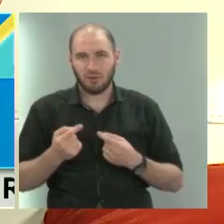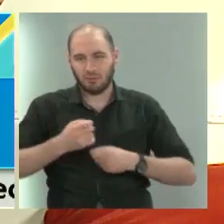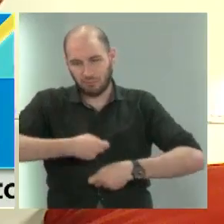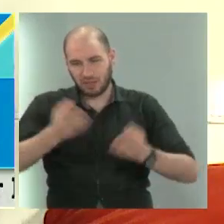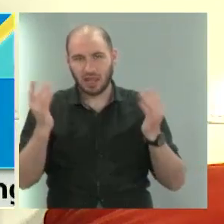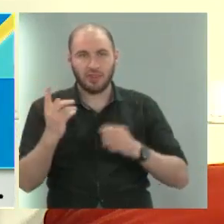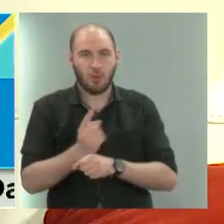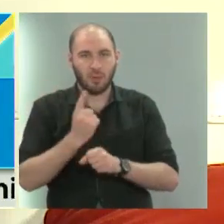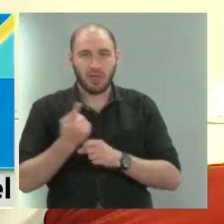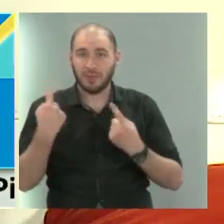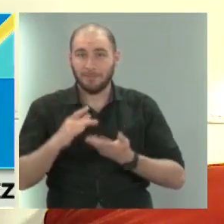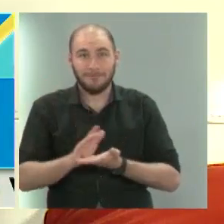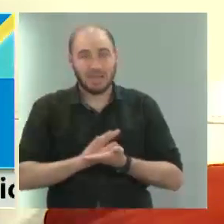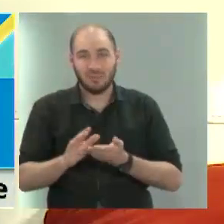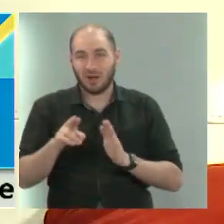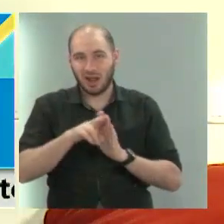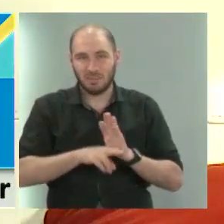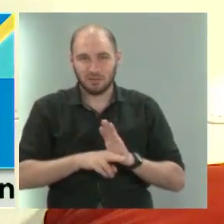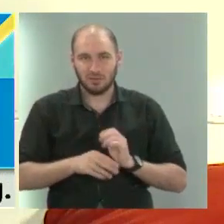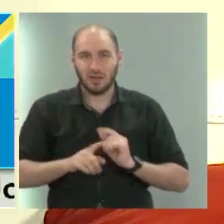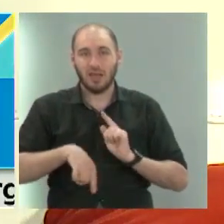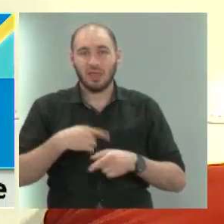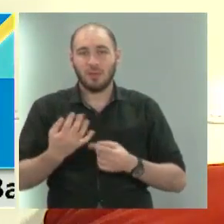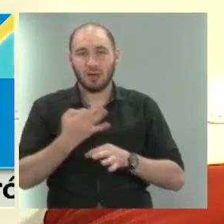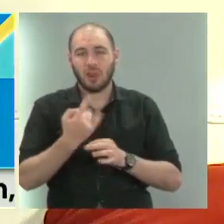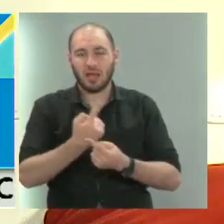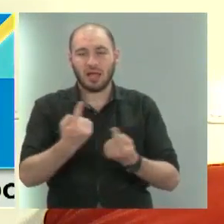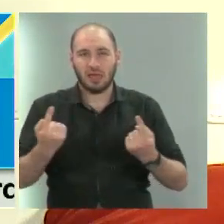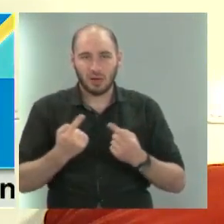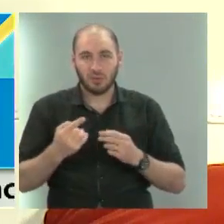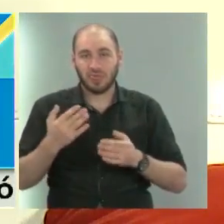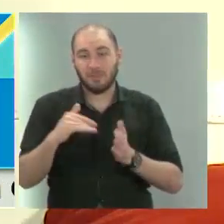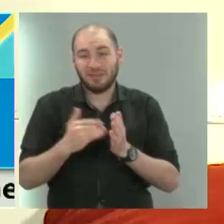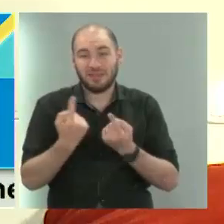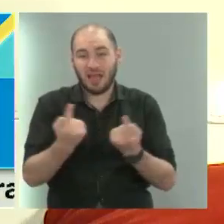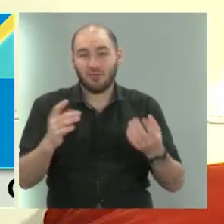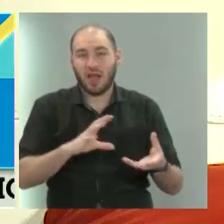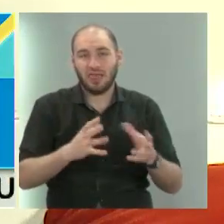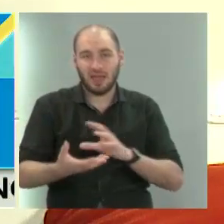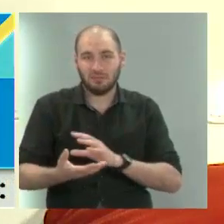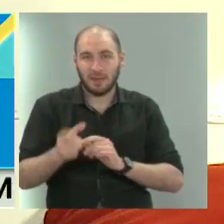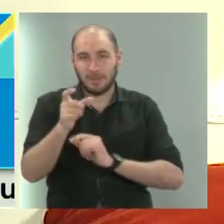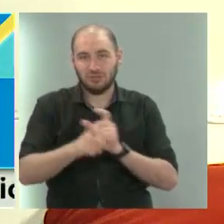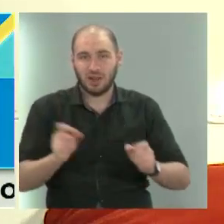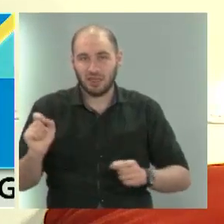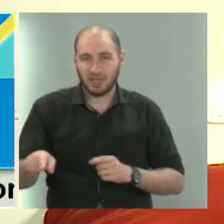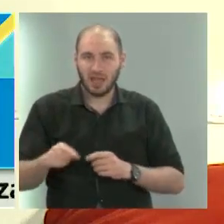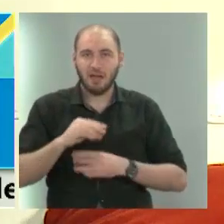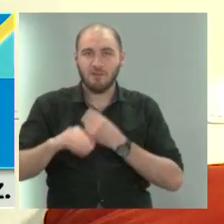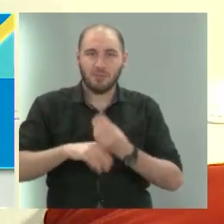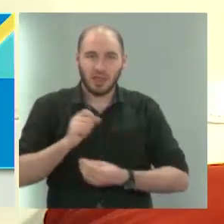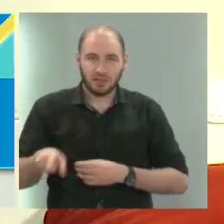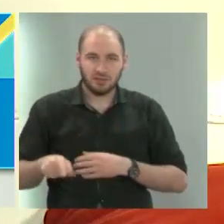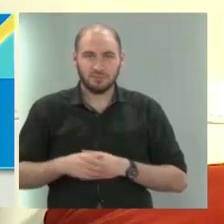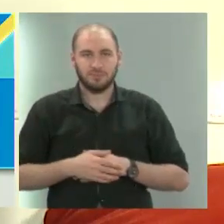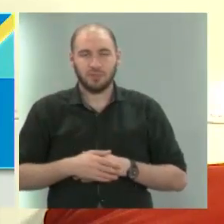quiera, claro, ¿no es cierto? Pero un mínimo normativo. Y que después cada escuela, de acuerdo a su realidad, de acuerdo a su gente, a sus familias,